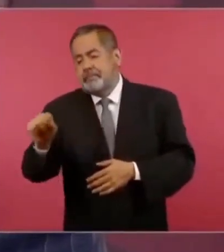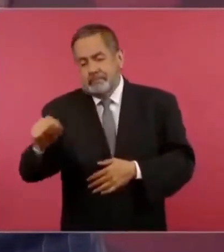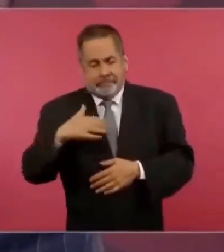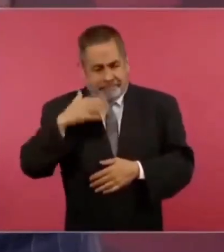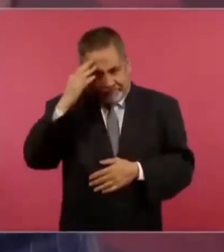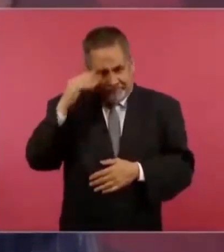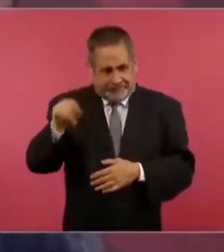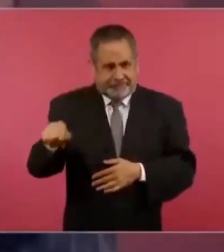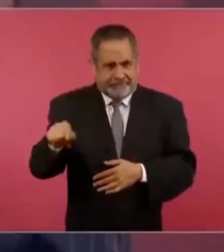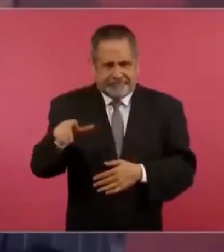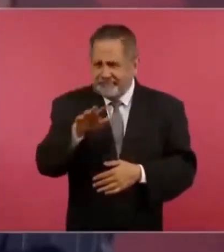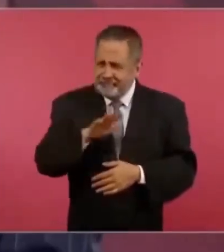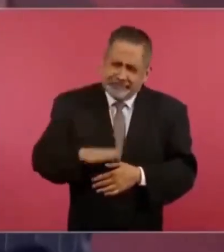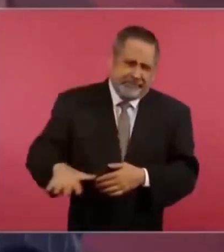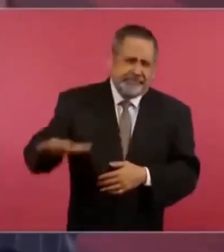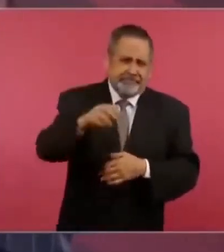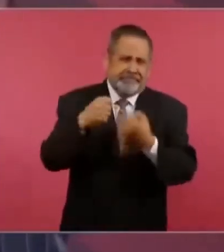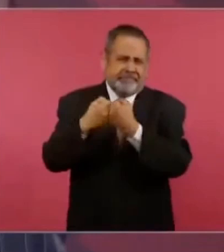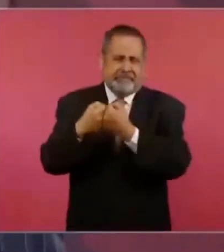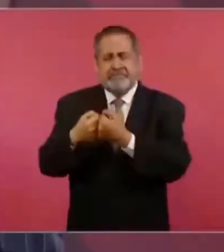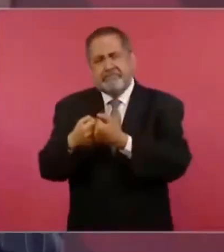conozco toda la frontera.